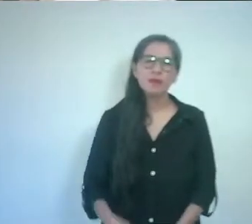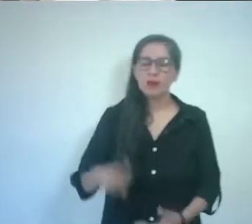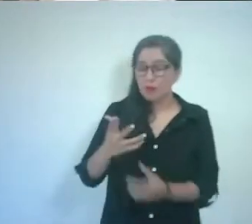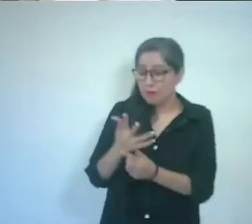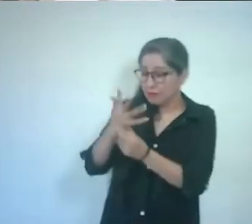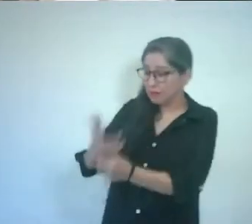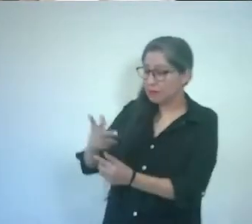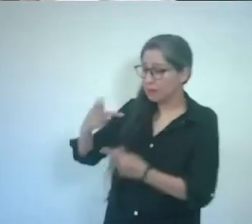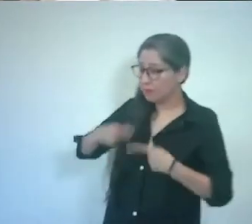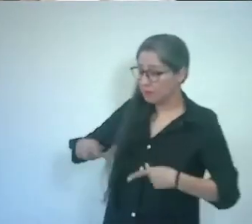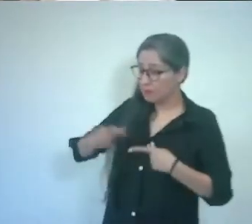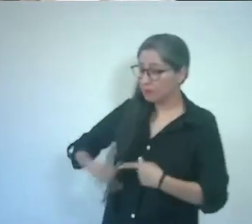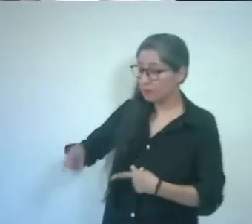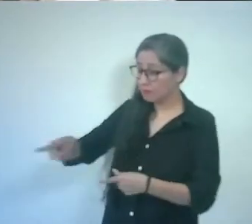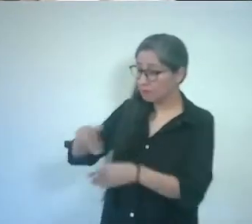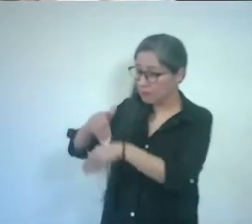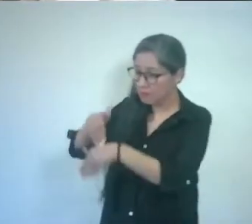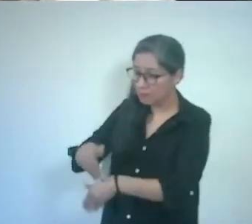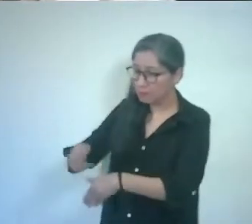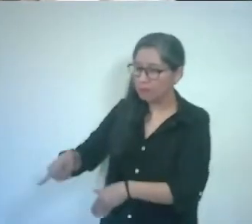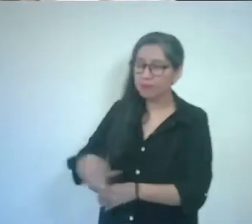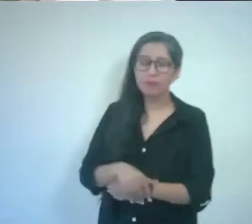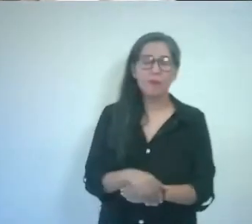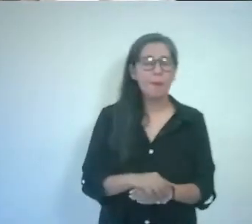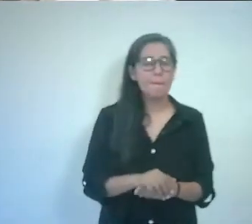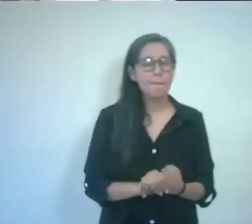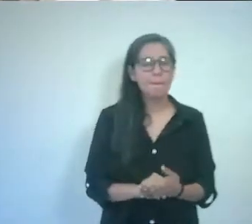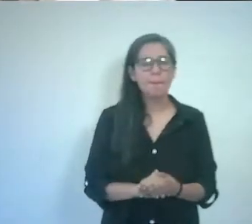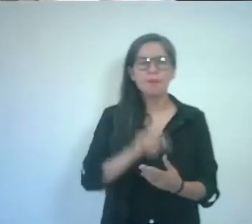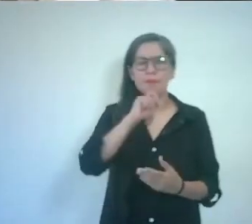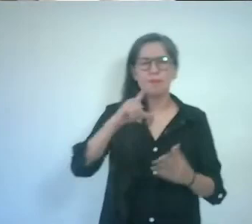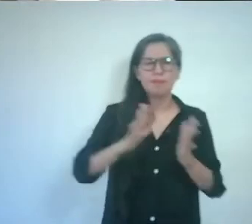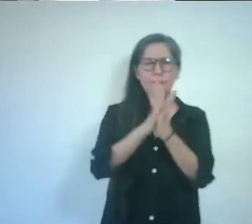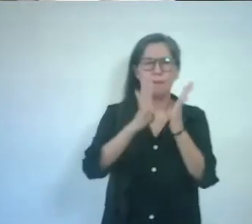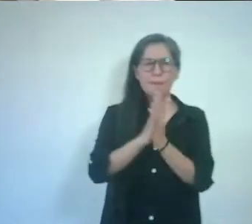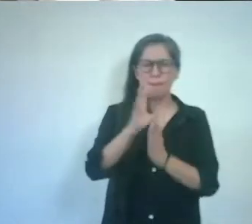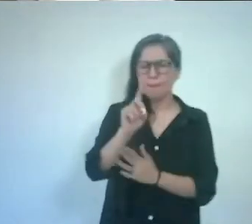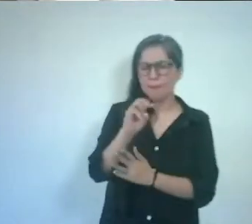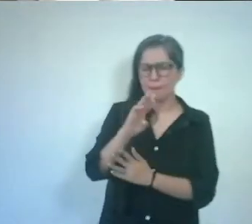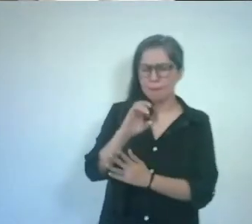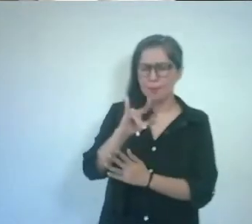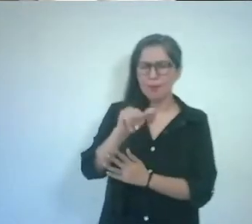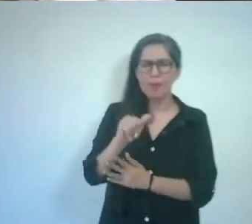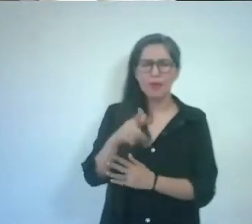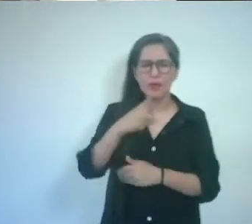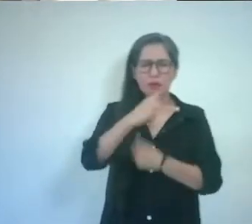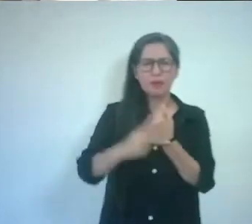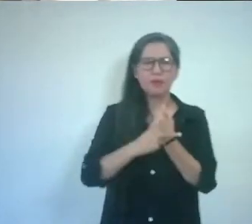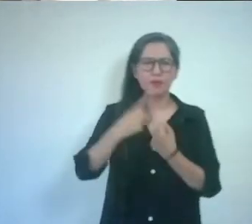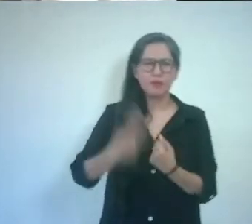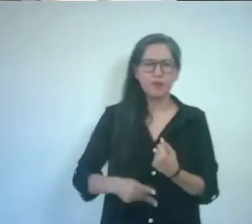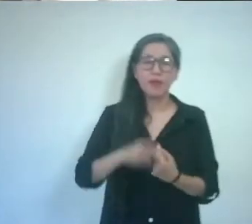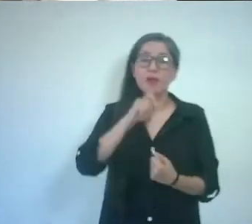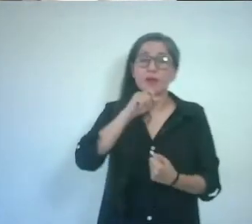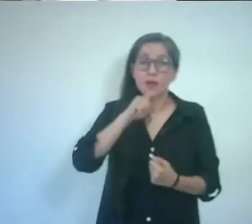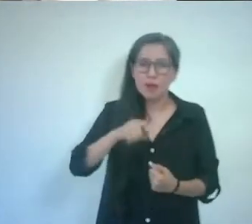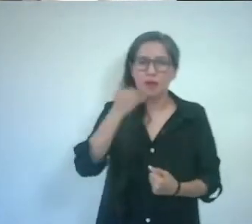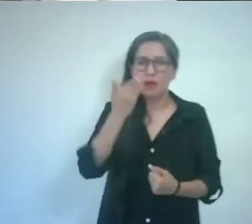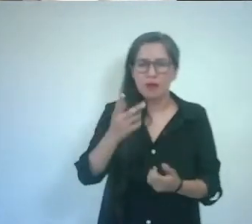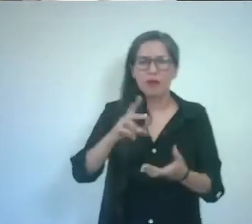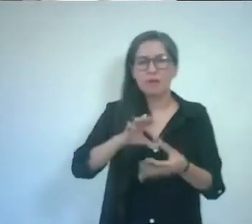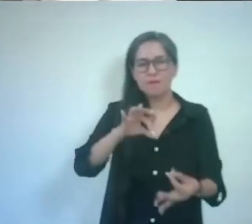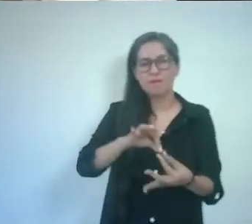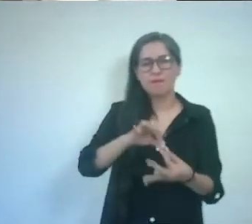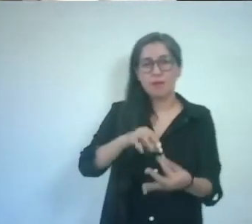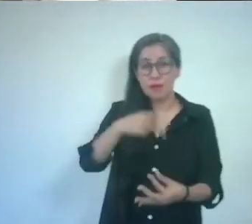ciudadanía, en el nombre de la democracia de nuestro país. Y también quiero reiterar que este